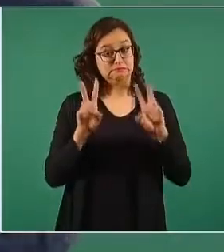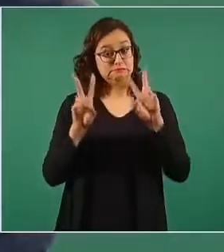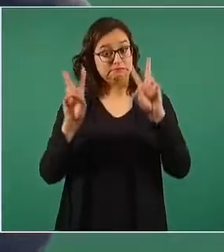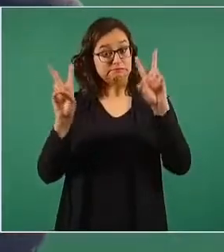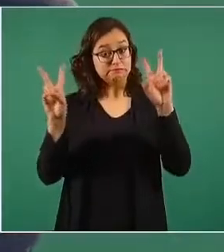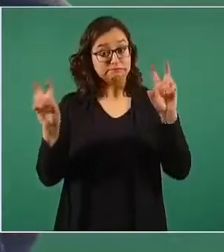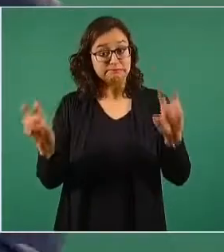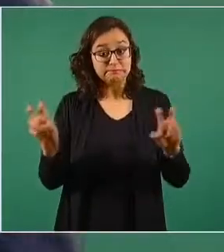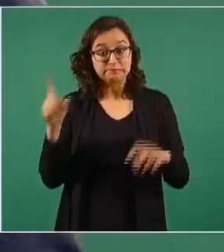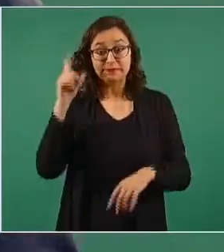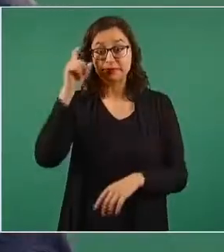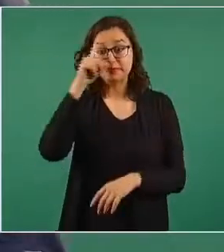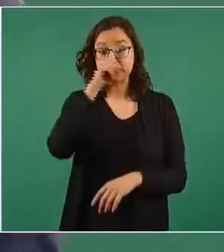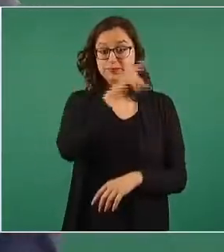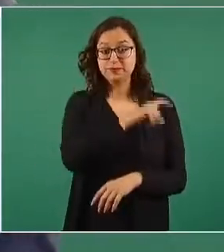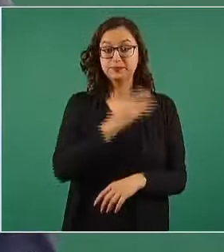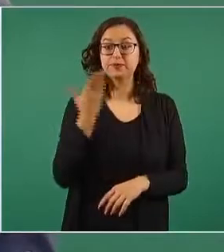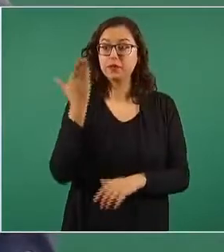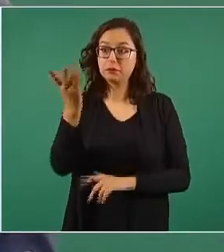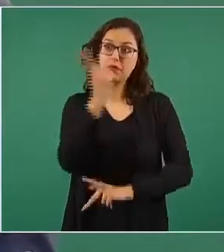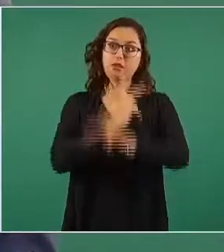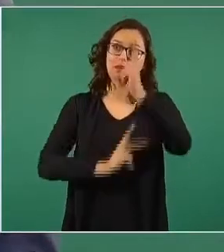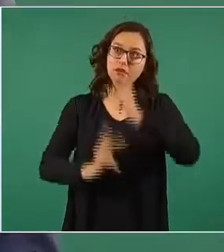No puede uno endeudar